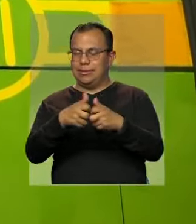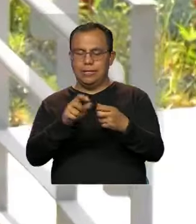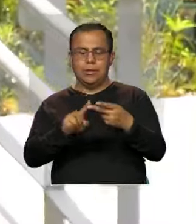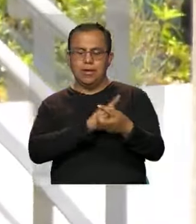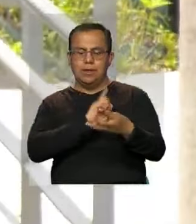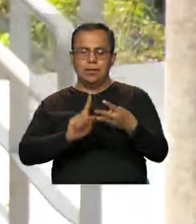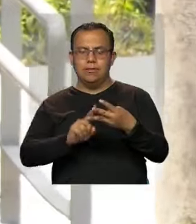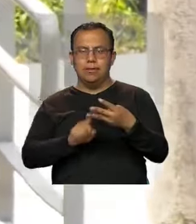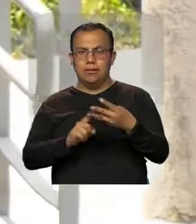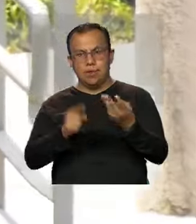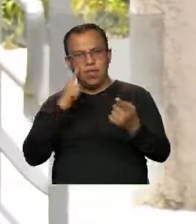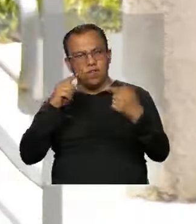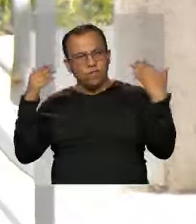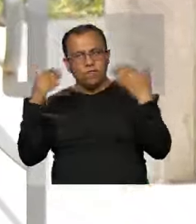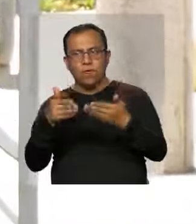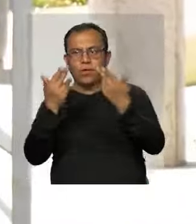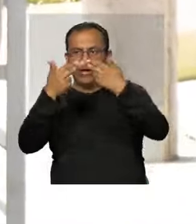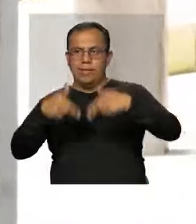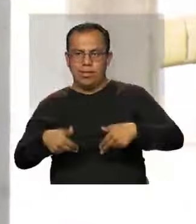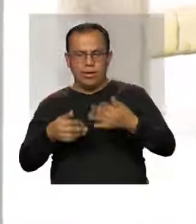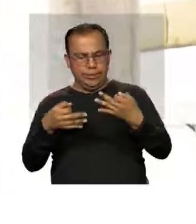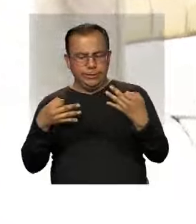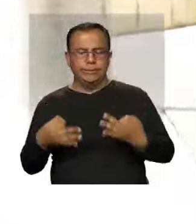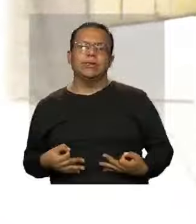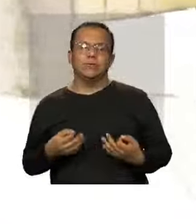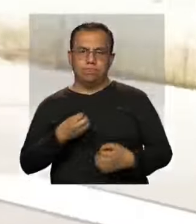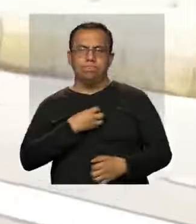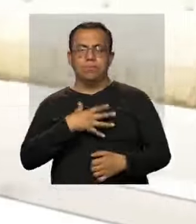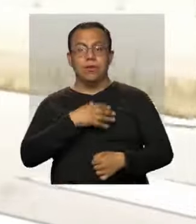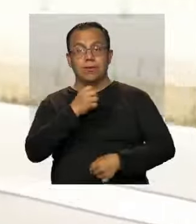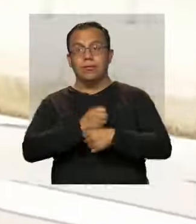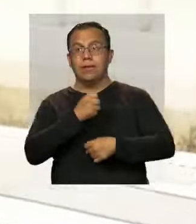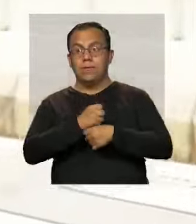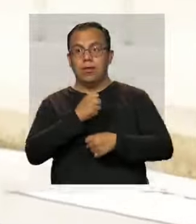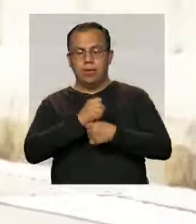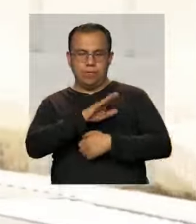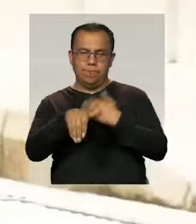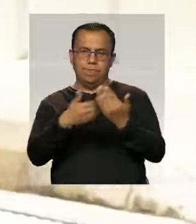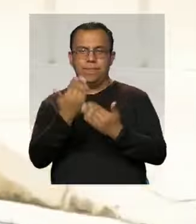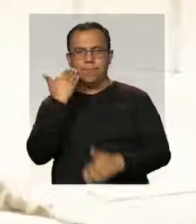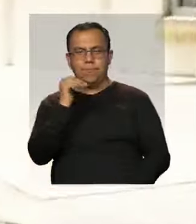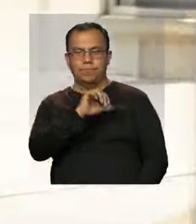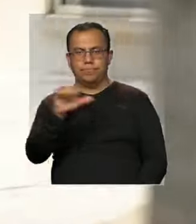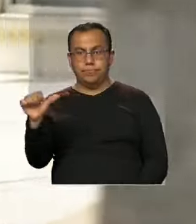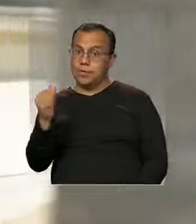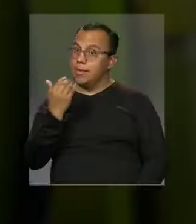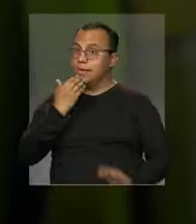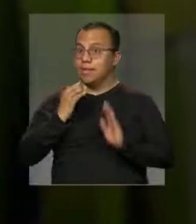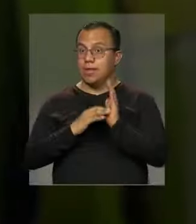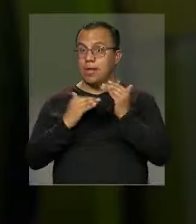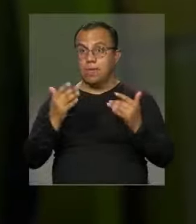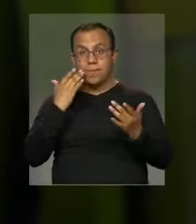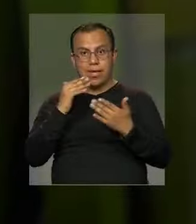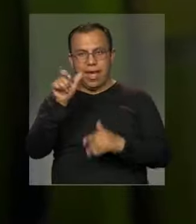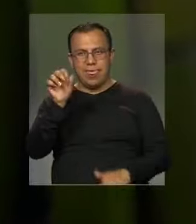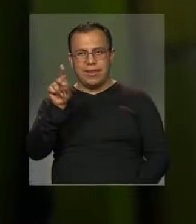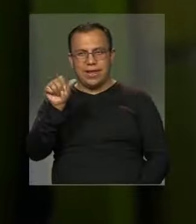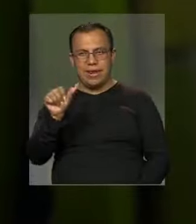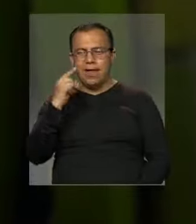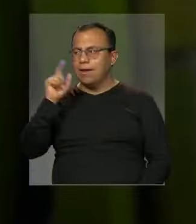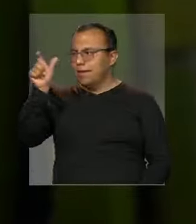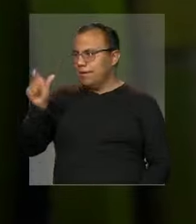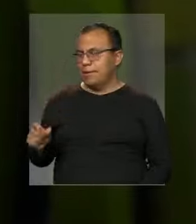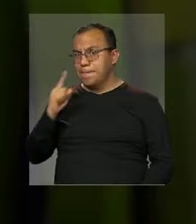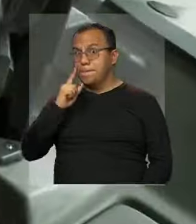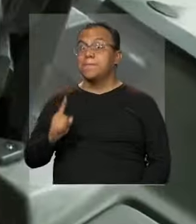tercero, tiene un enfoque de género que garantiza oportunidades de trabajo a las mujeres. Por ejemplo, Adriana Nieto fue una de